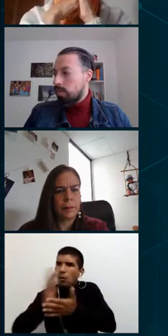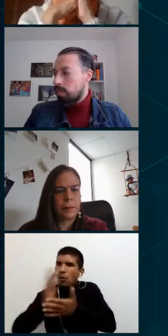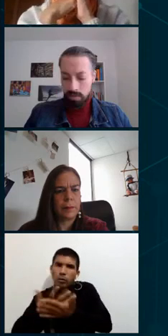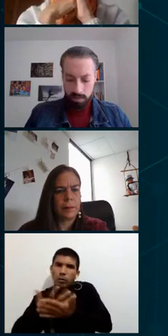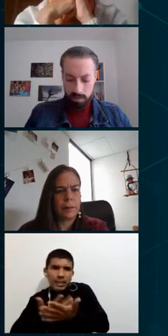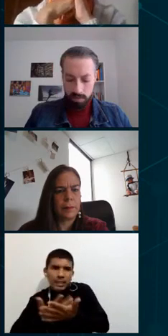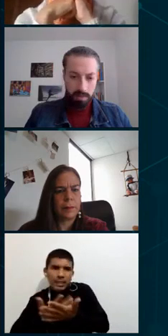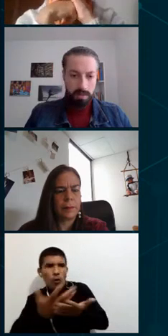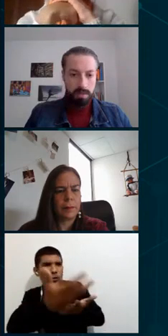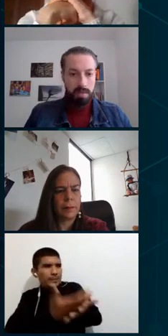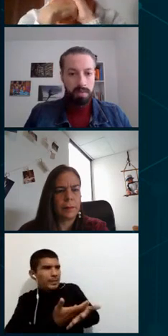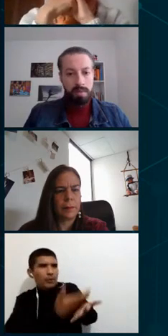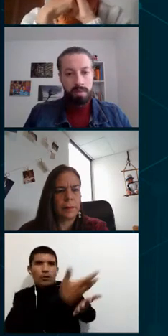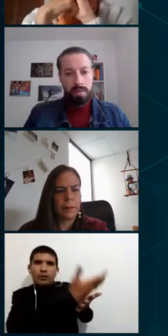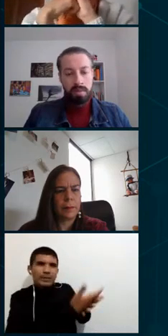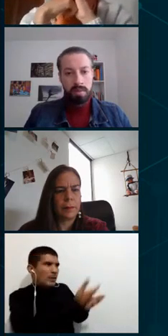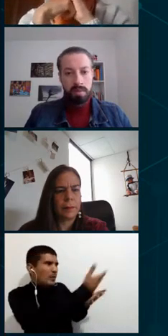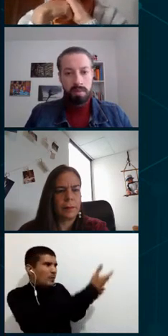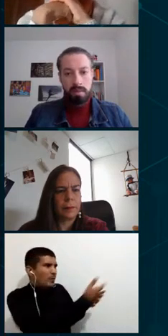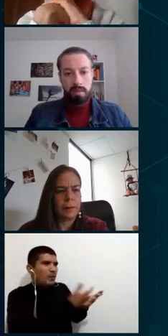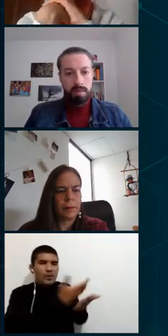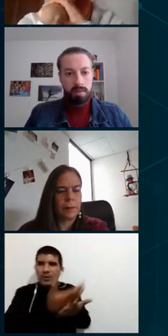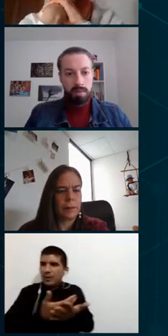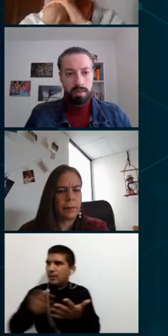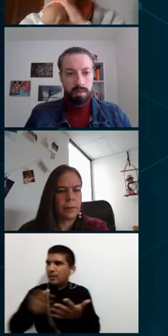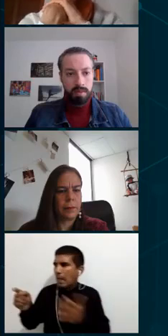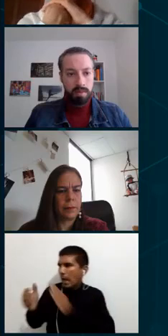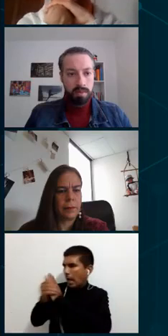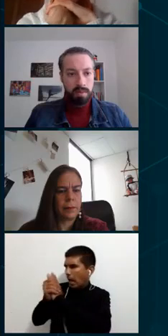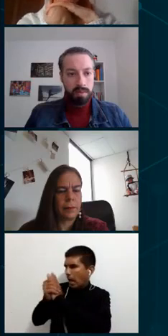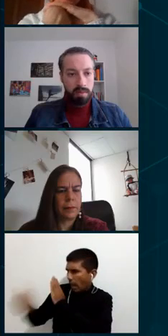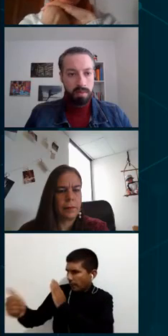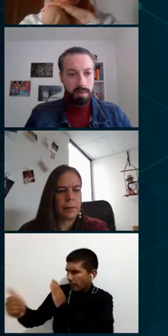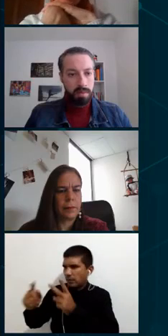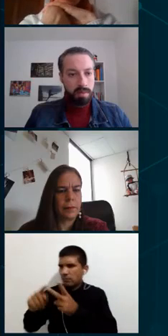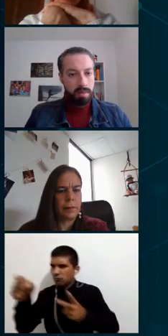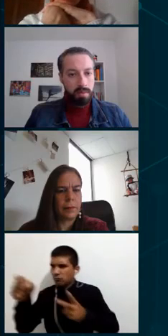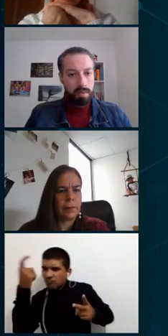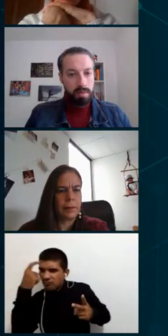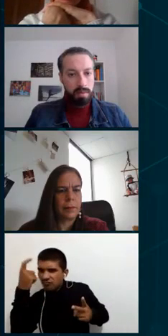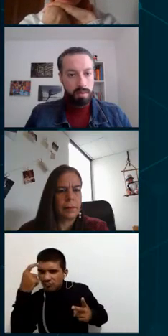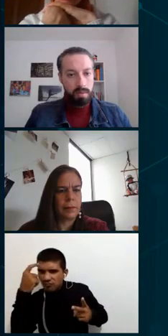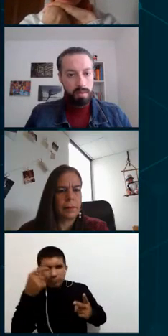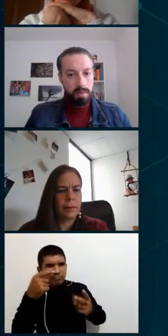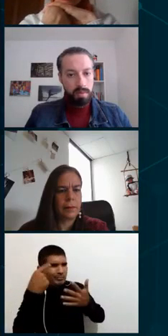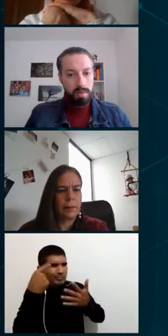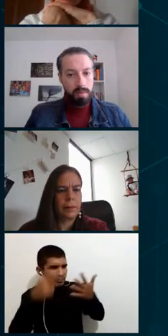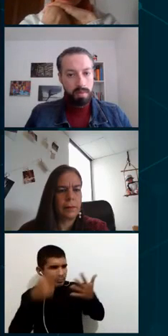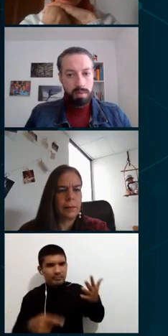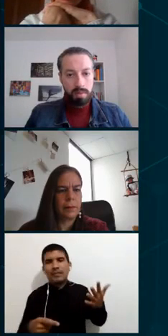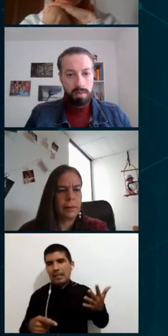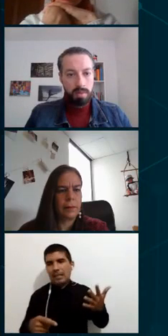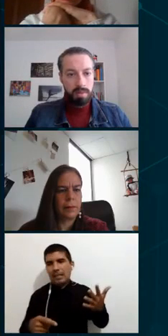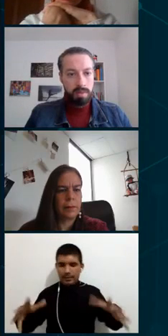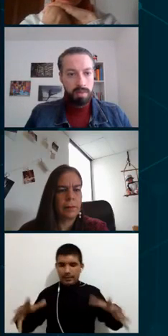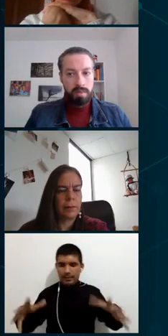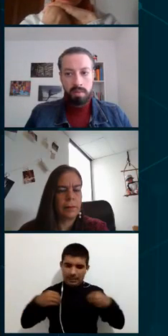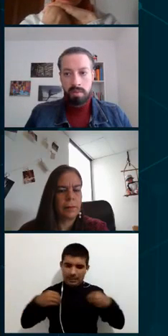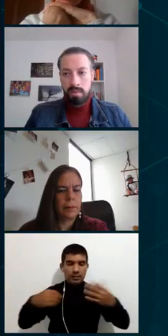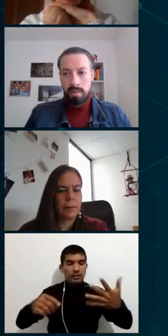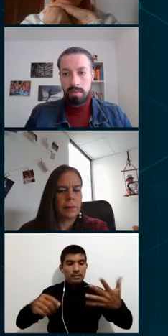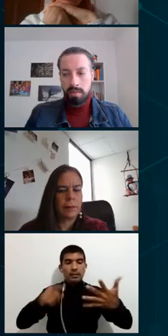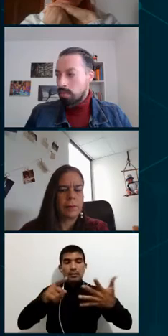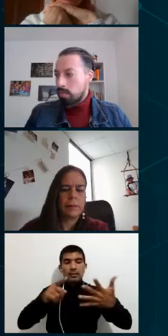Entonces aprovechemos las habilidades de las personas del equipo. Que sea usable, muy importante que sea usable para que